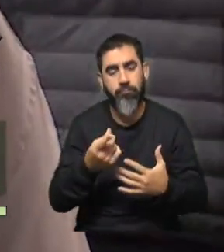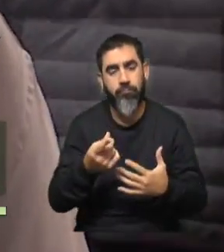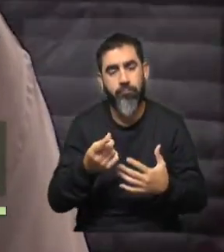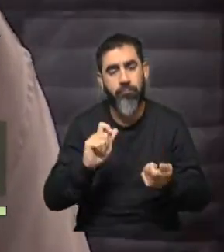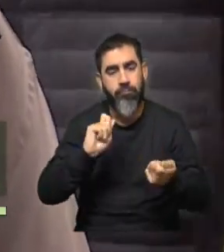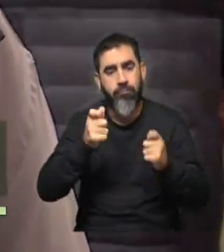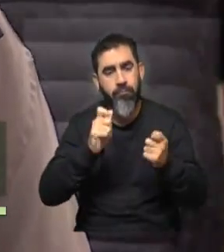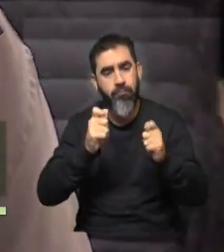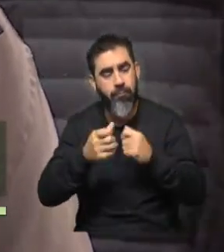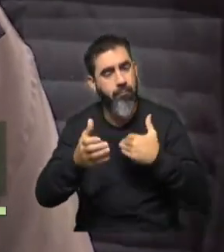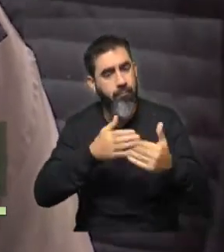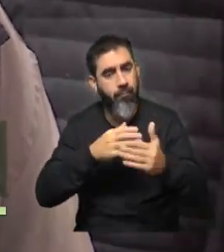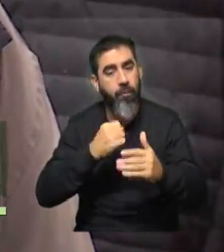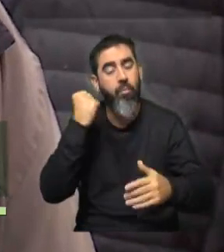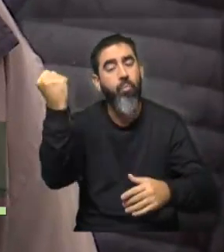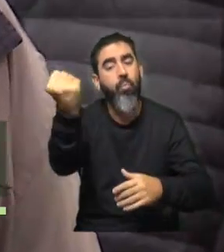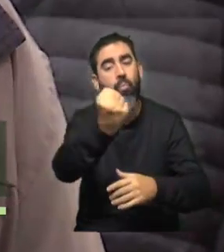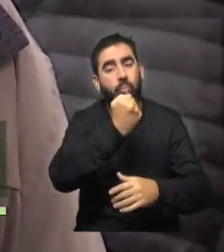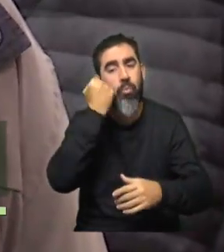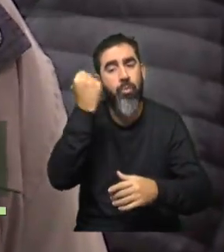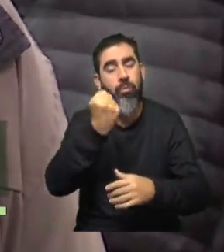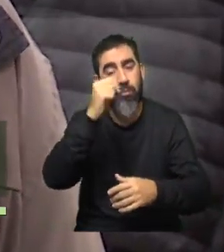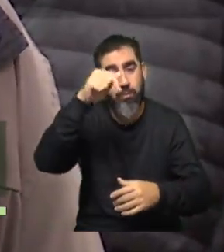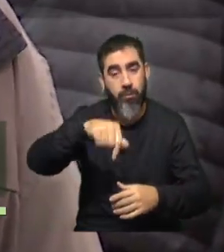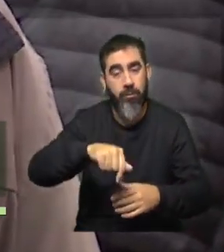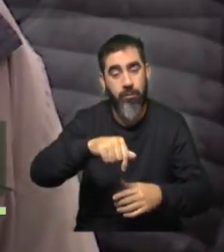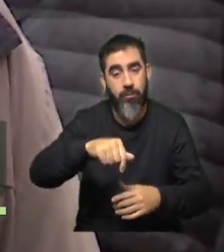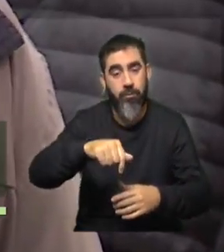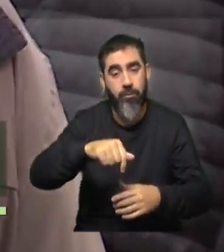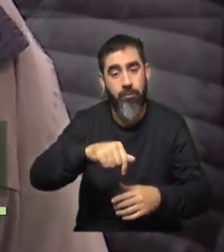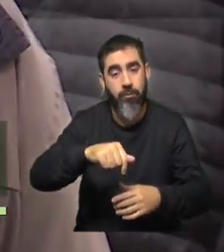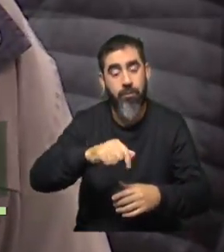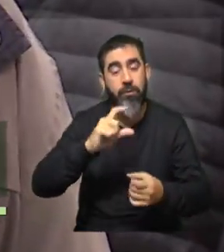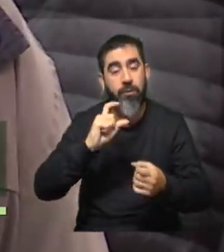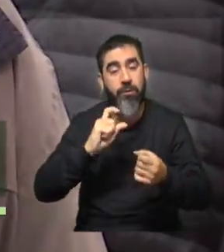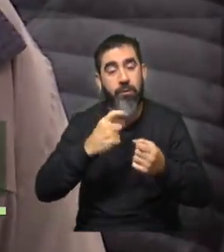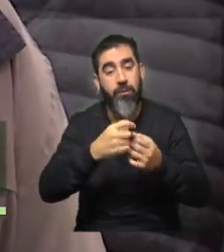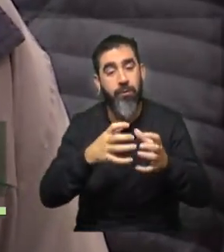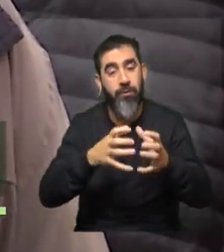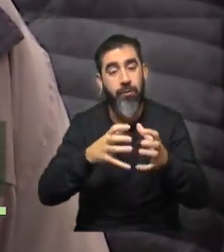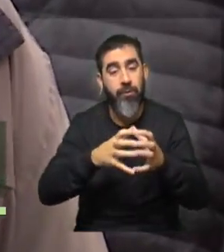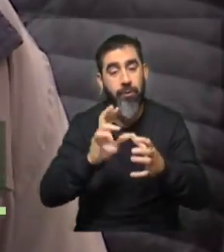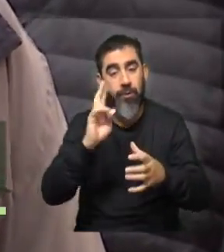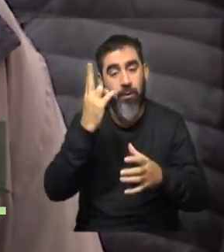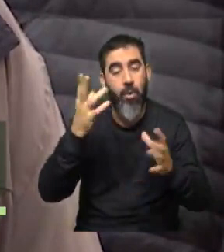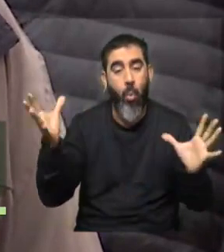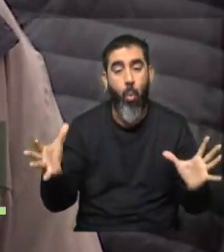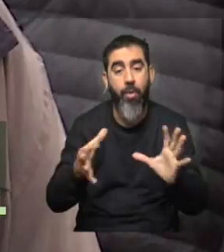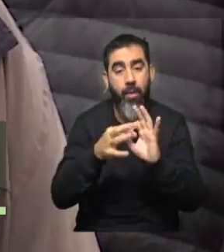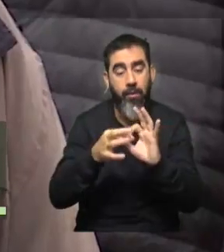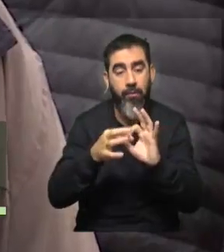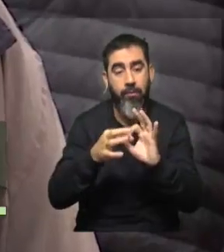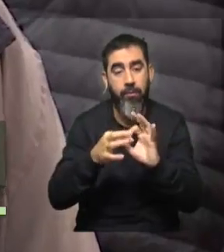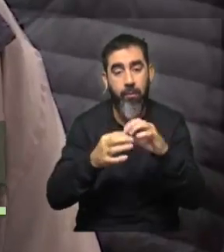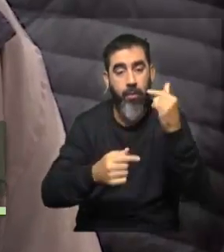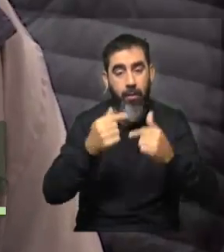todos los cambios lo importante que ha habido aquí en el movimiento sindical del Uruguay es la unidad en